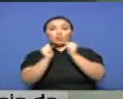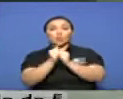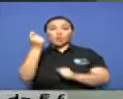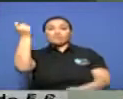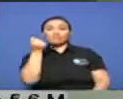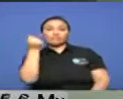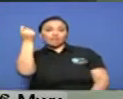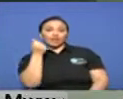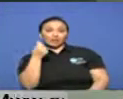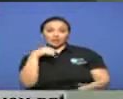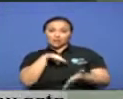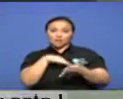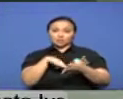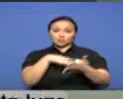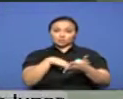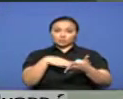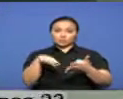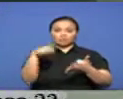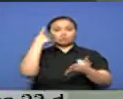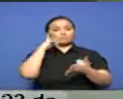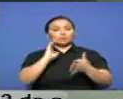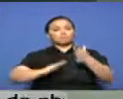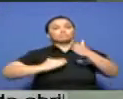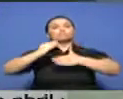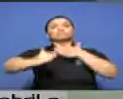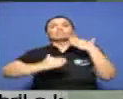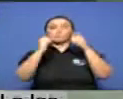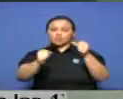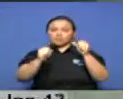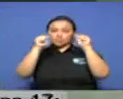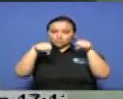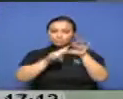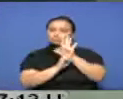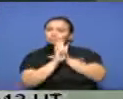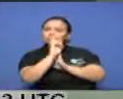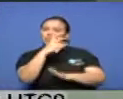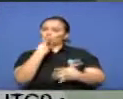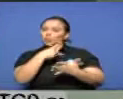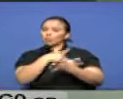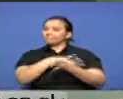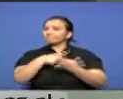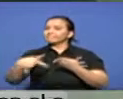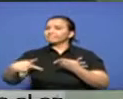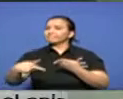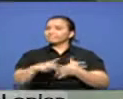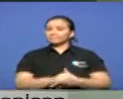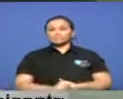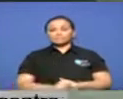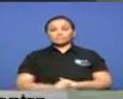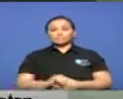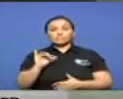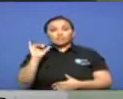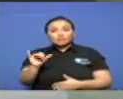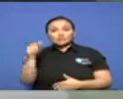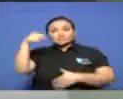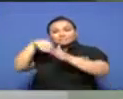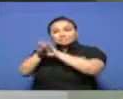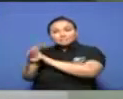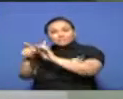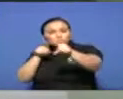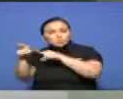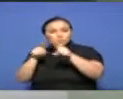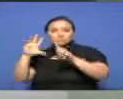con potencial para formarse como buenos profesionales en este caso bajo la égida de ilave se llevan a cabo concursos y